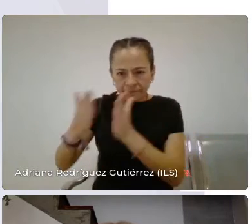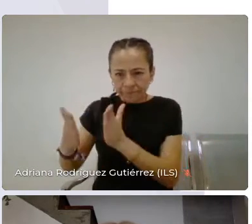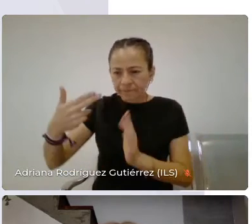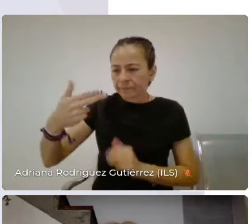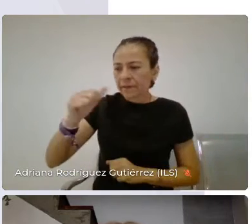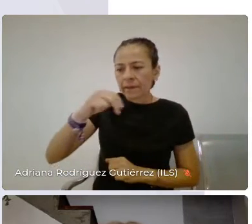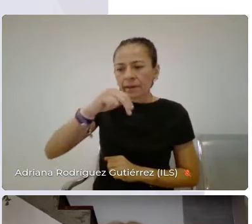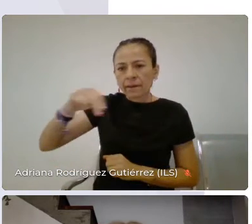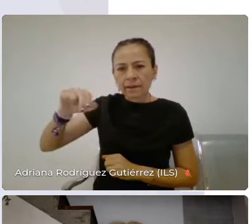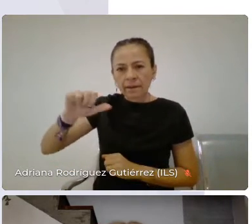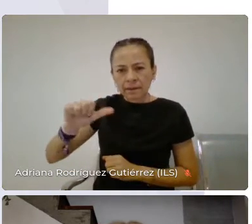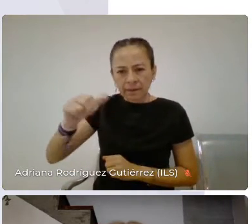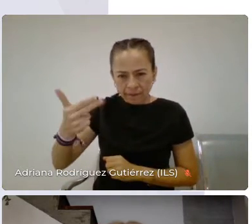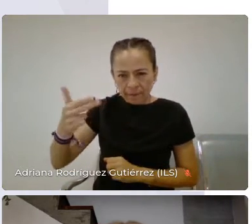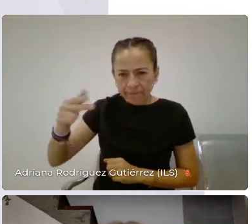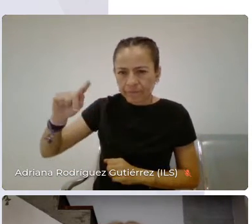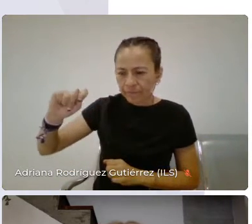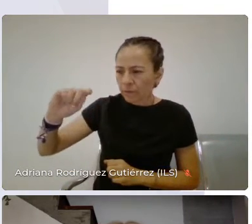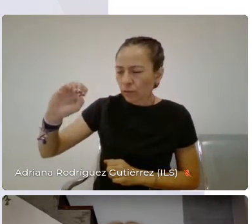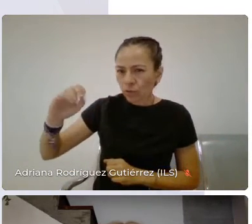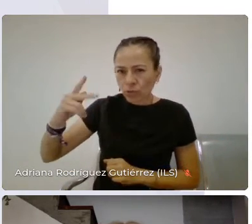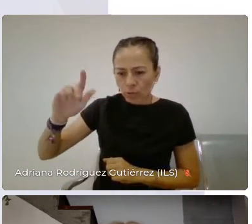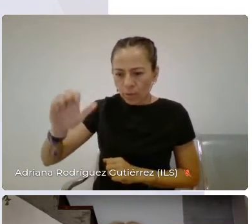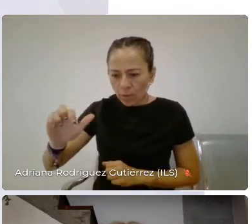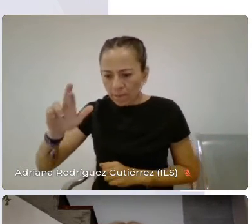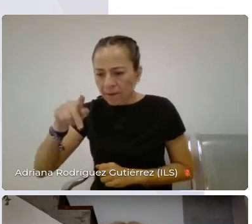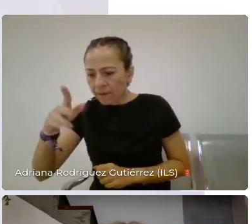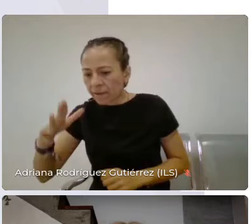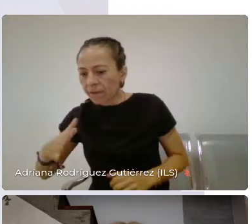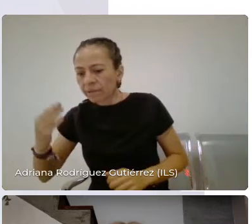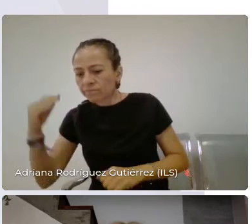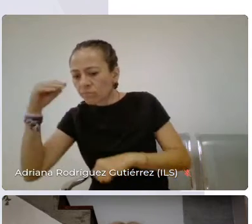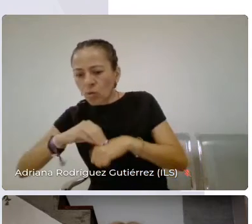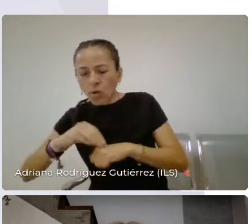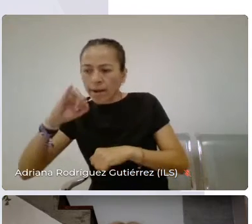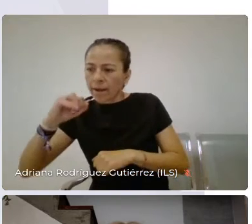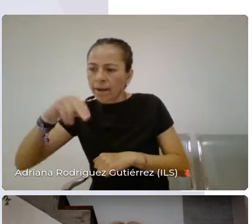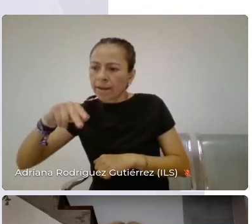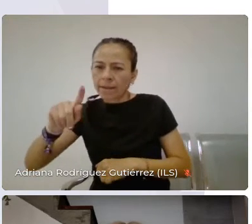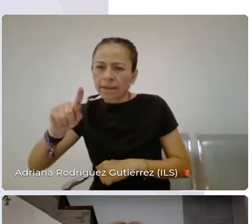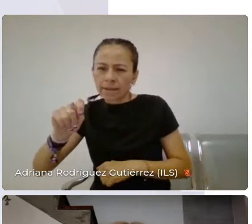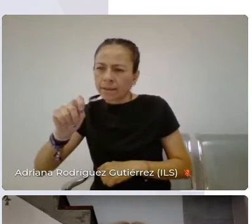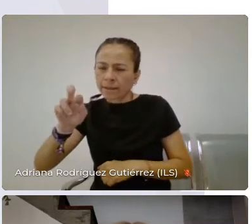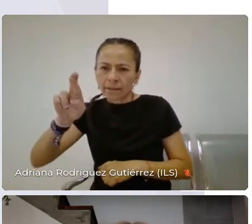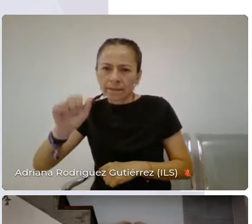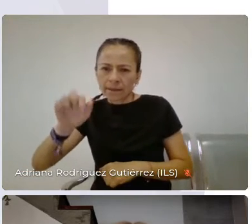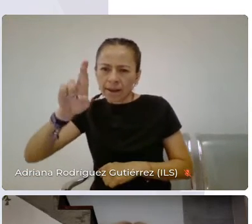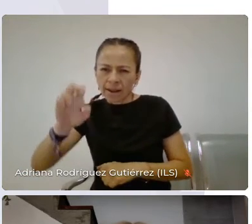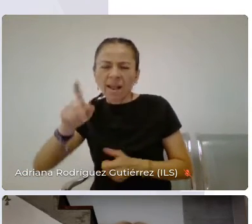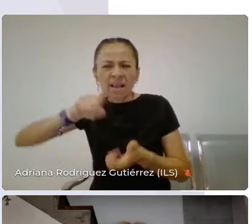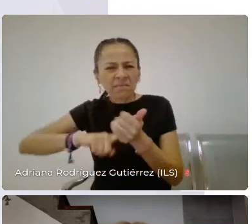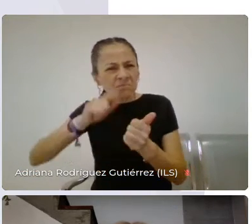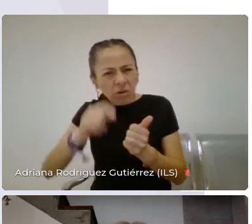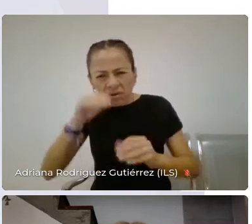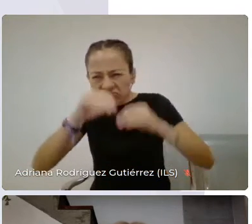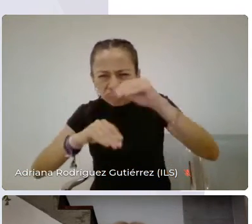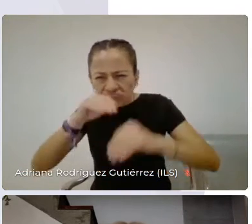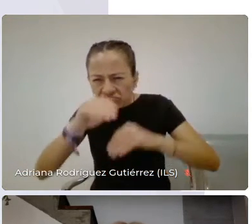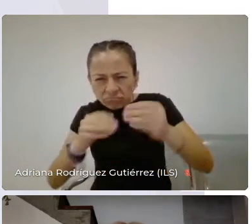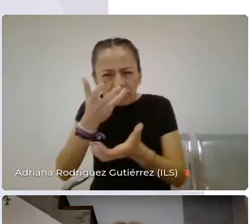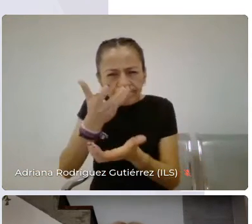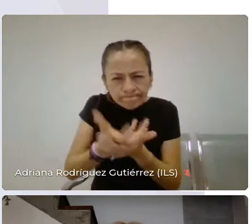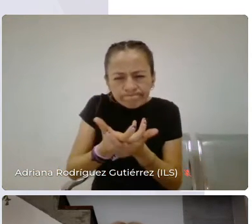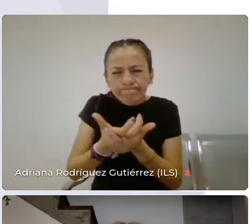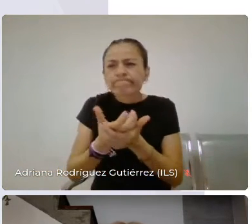Ella es fundadora y CEO de Intrare, una startup social que crea modelos de inteligencia artificial para revolucionar la colocación